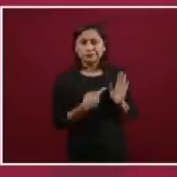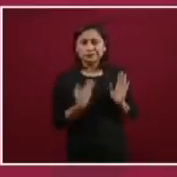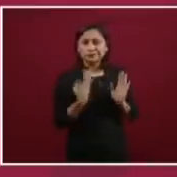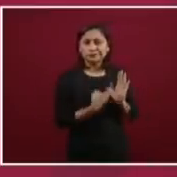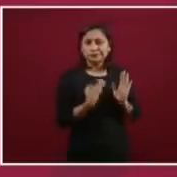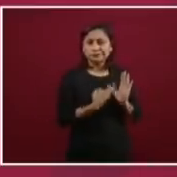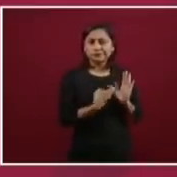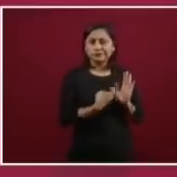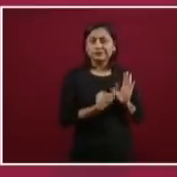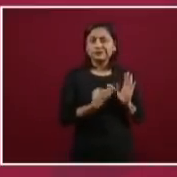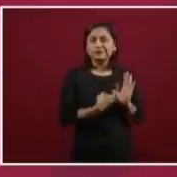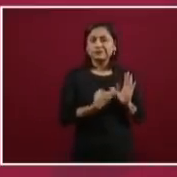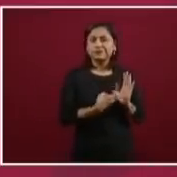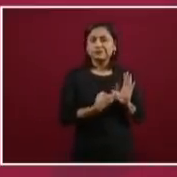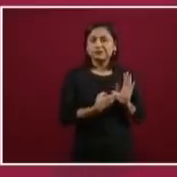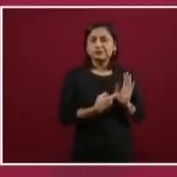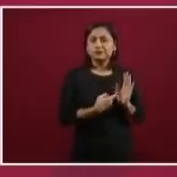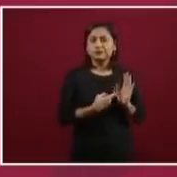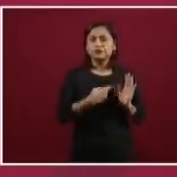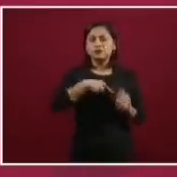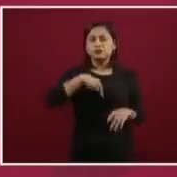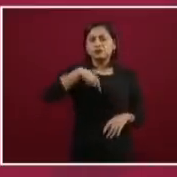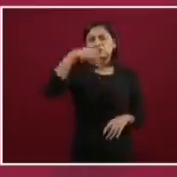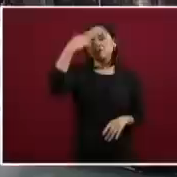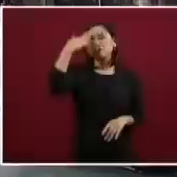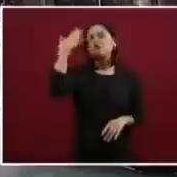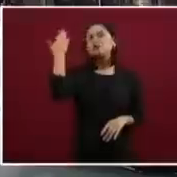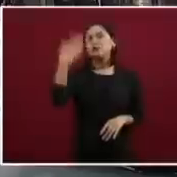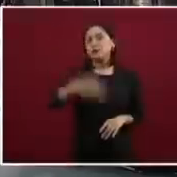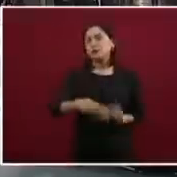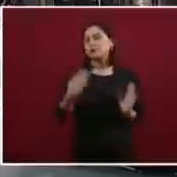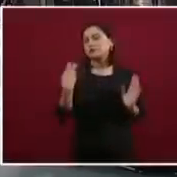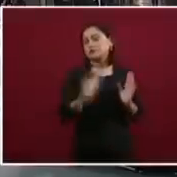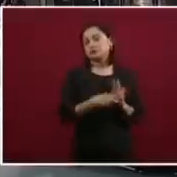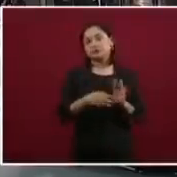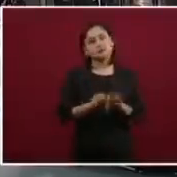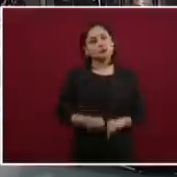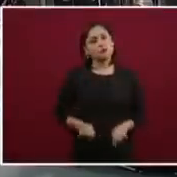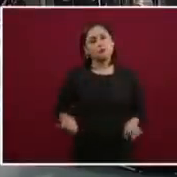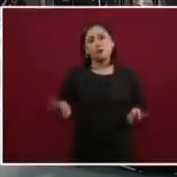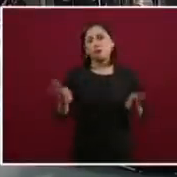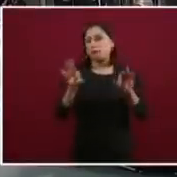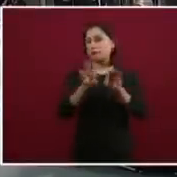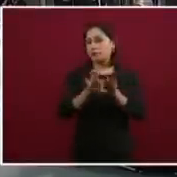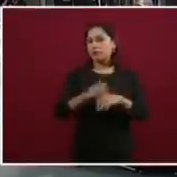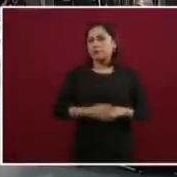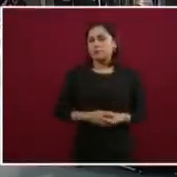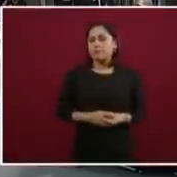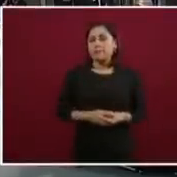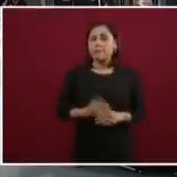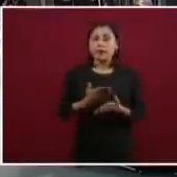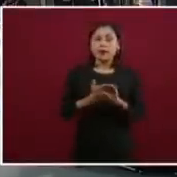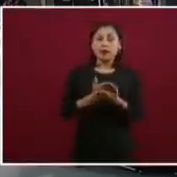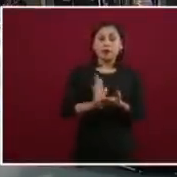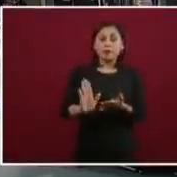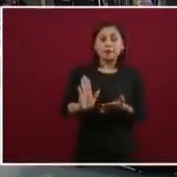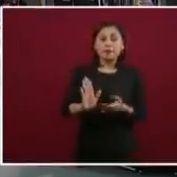sabemos que es importantísimo esto y agradecer también todas las aportaciones